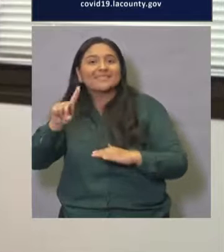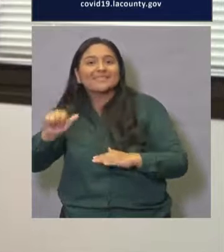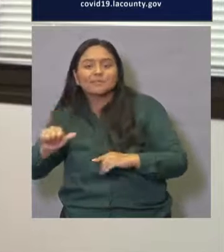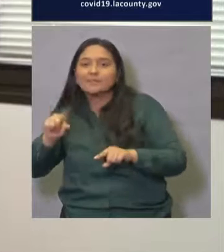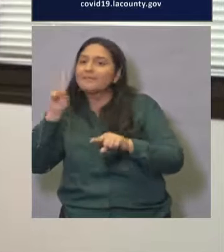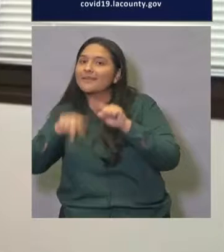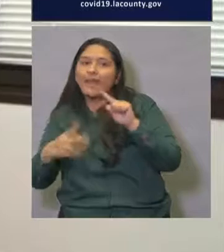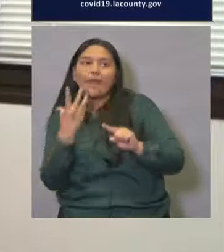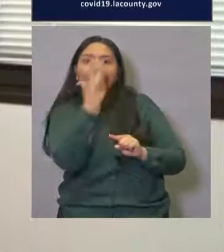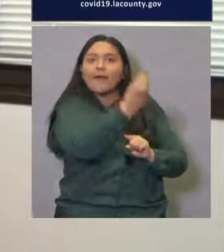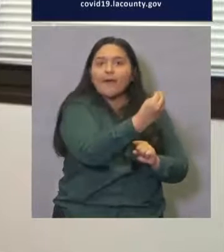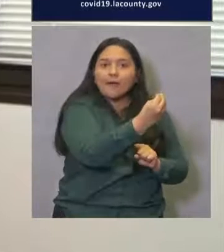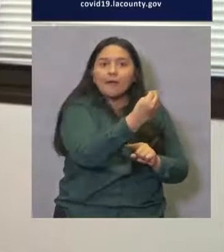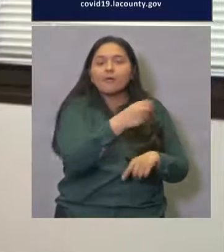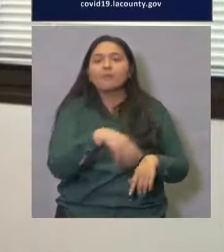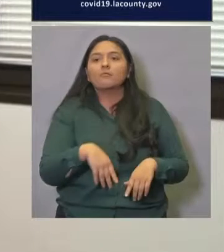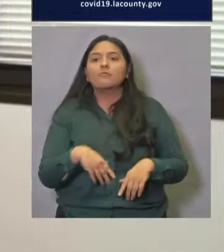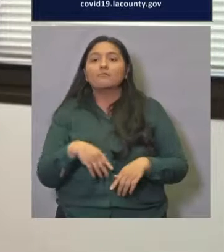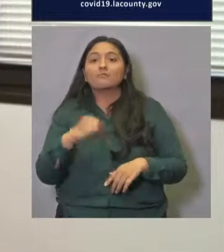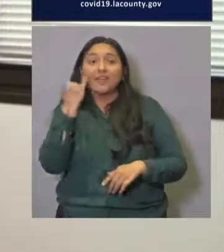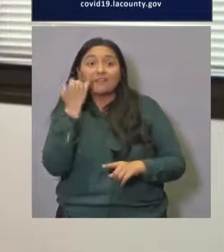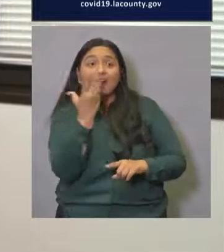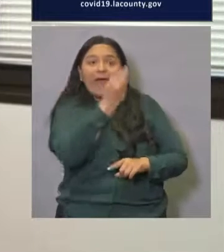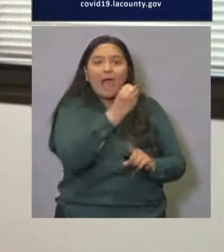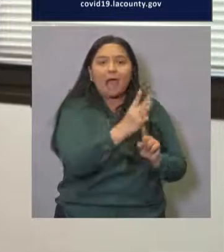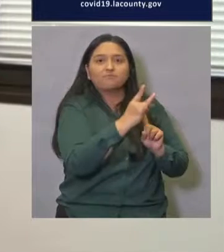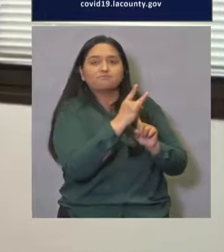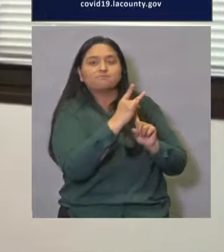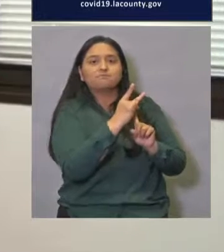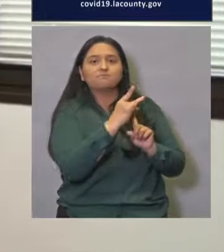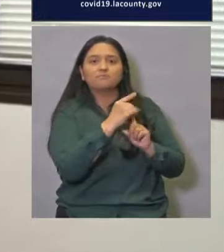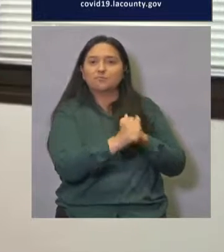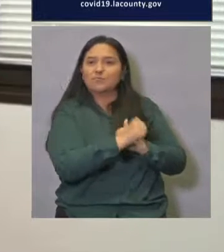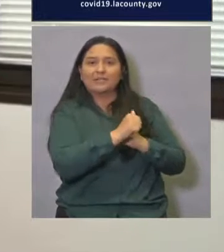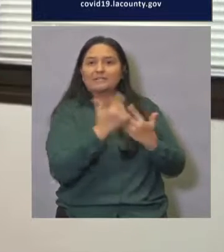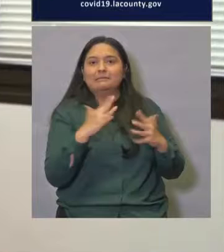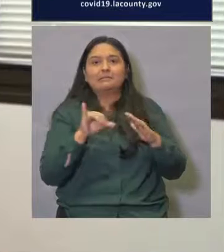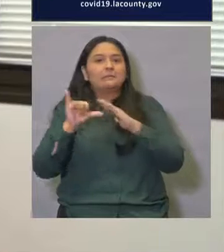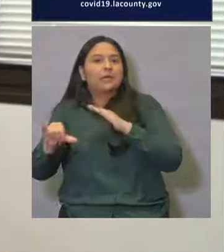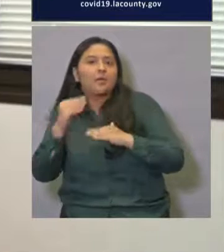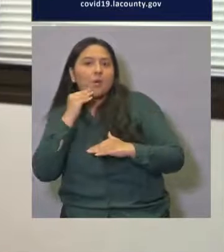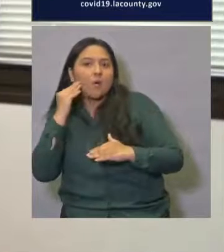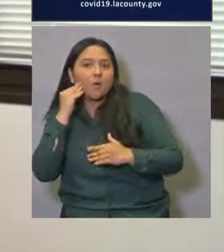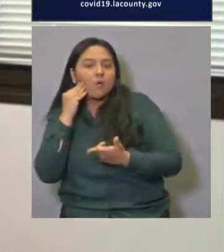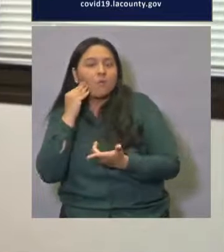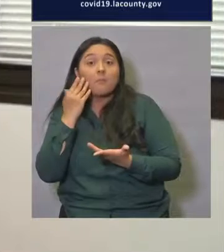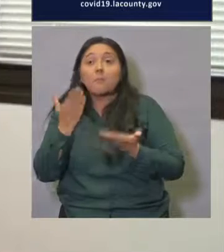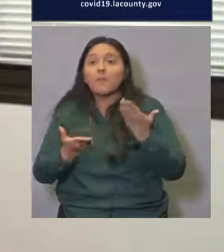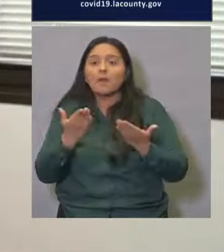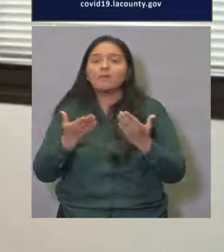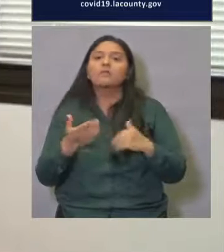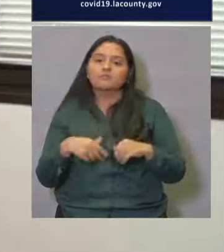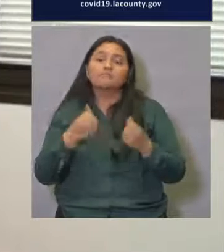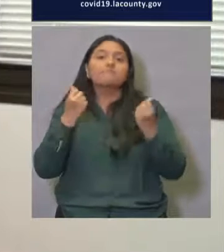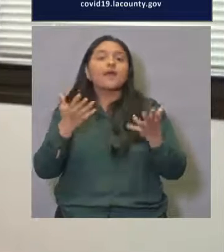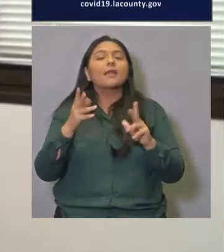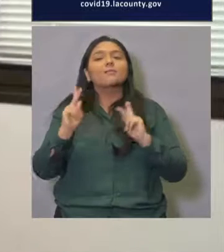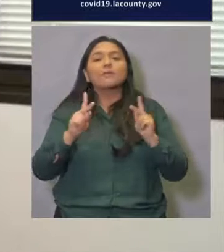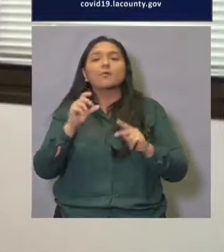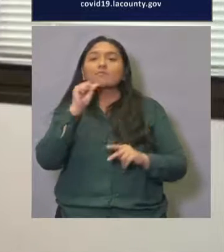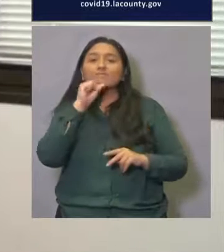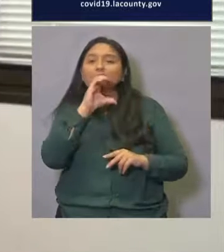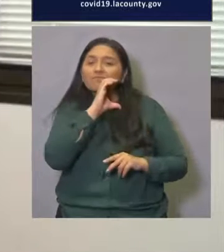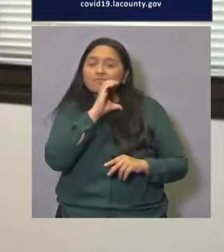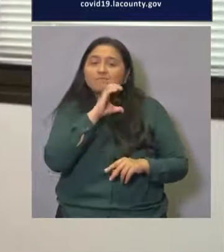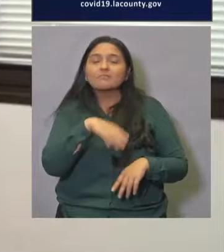de muerte y enfermedades graves por la infección de COVID-19. Muchos son mayores de edad cuyas tasas